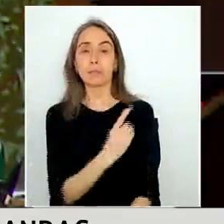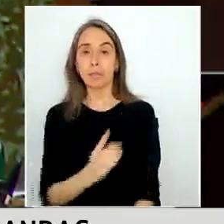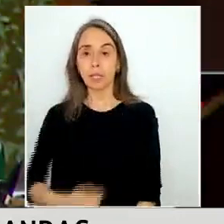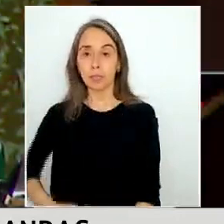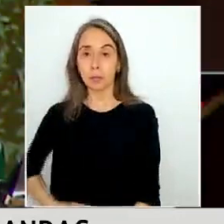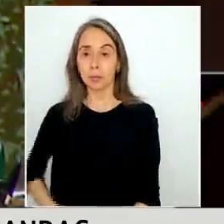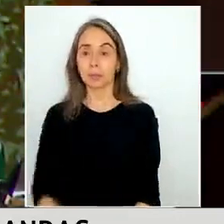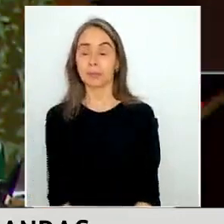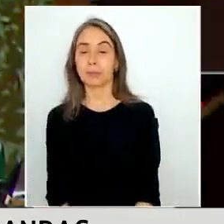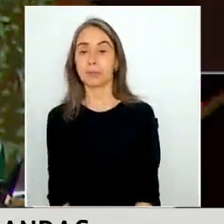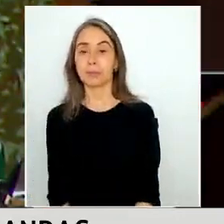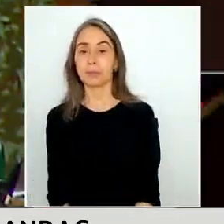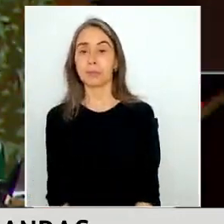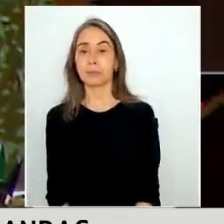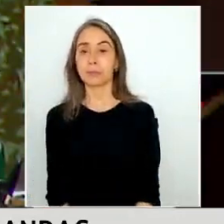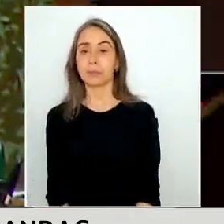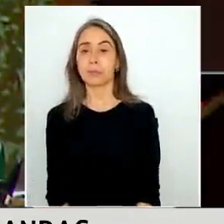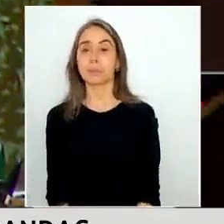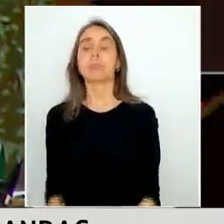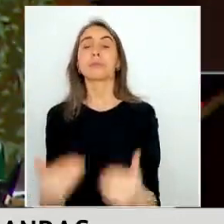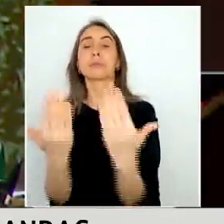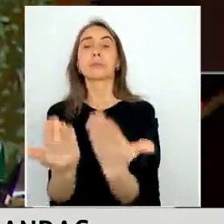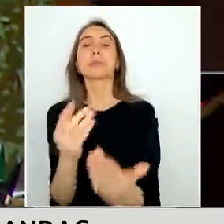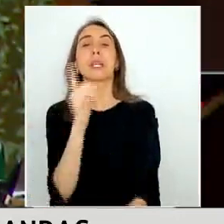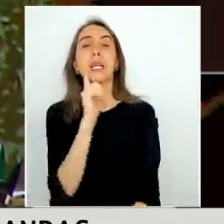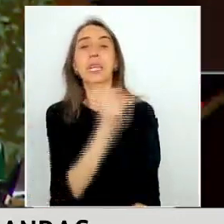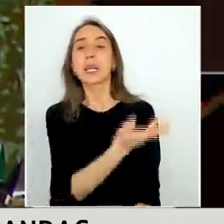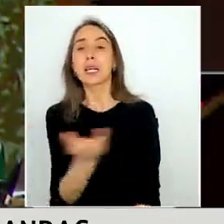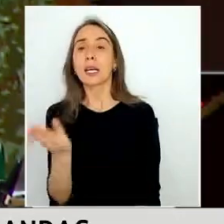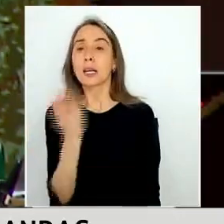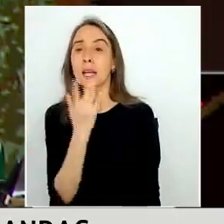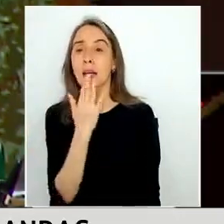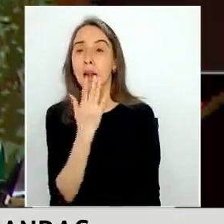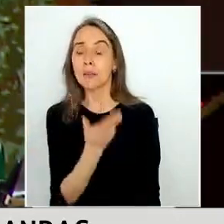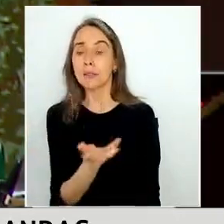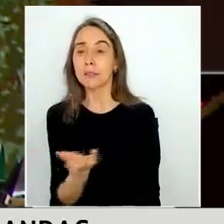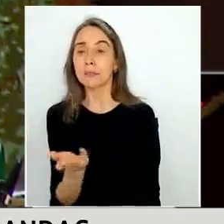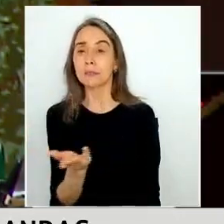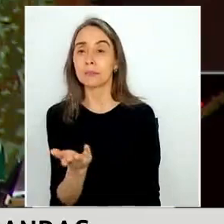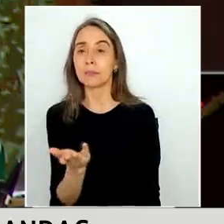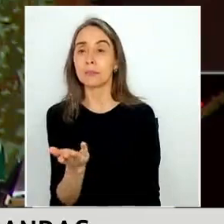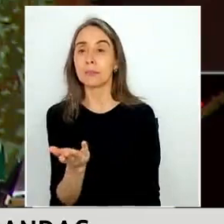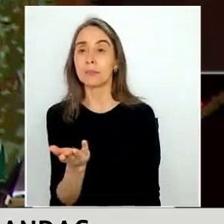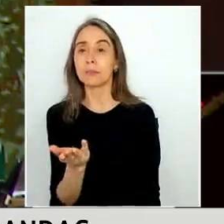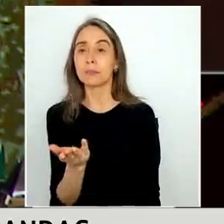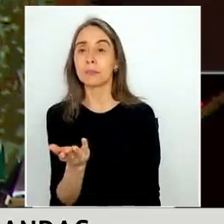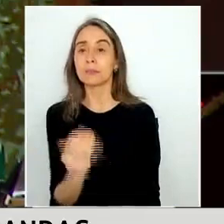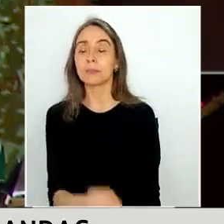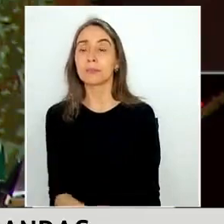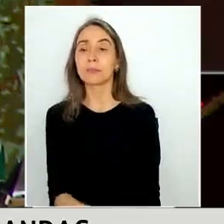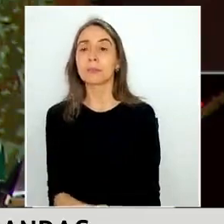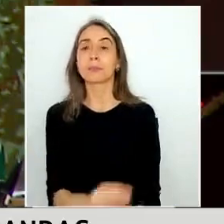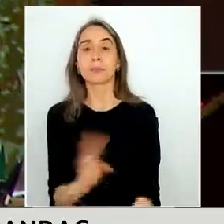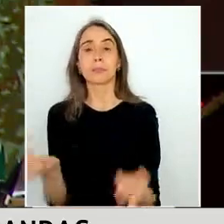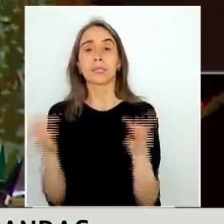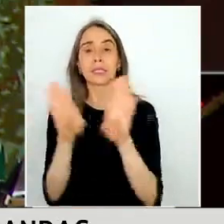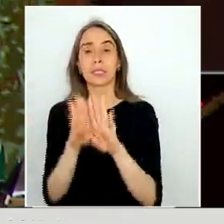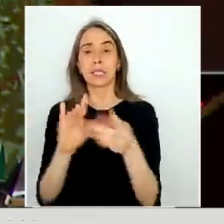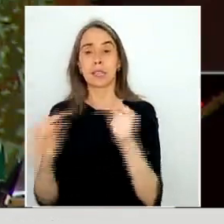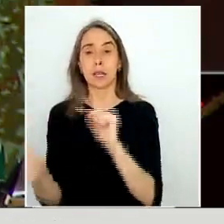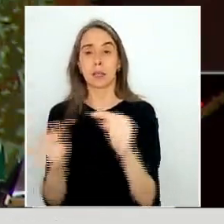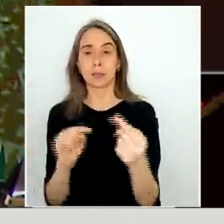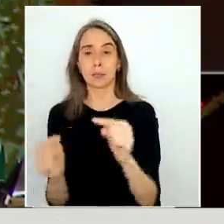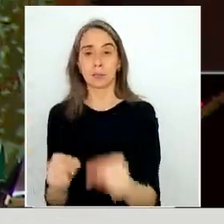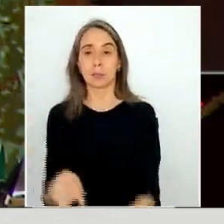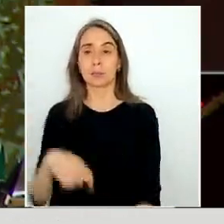diputado Se ofrece la palabra y con termin se cierra el debate Juan